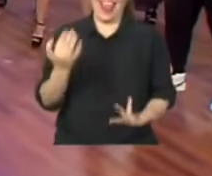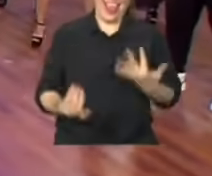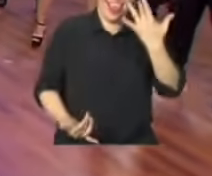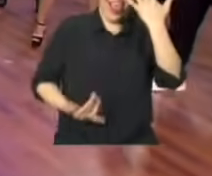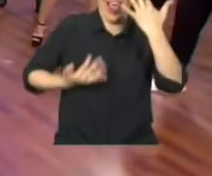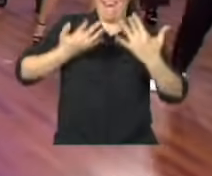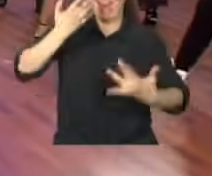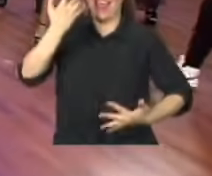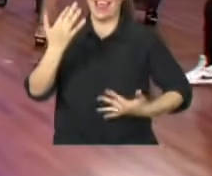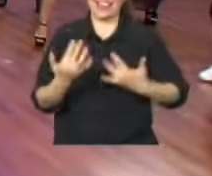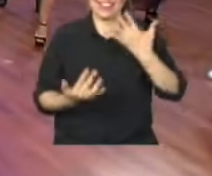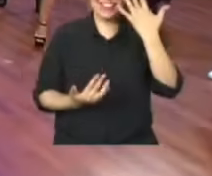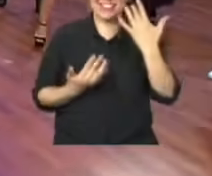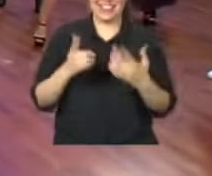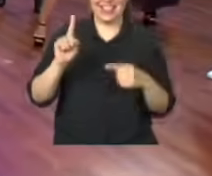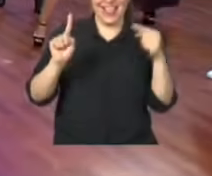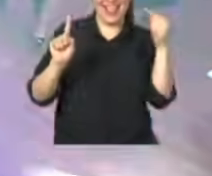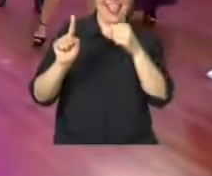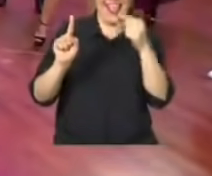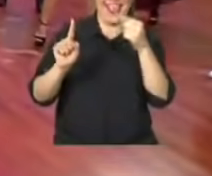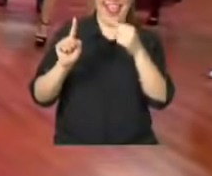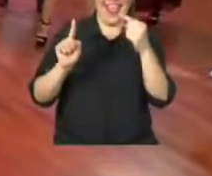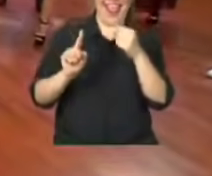Señoras y señores.